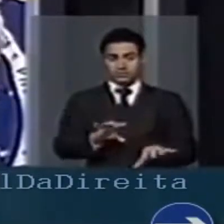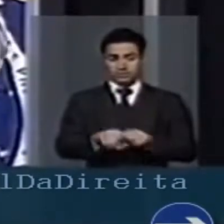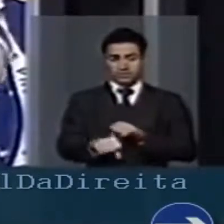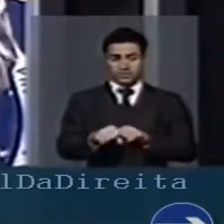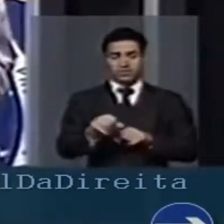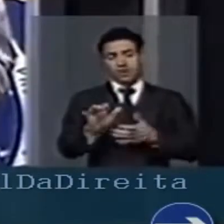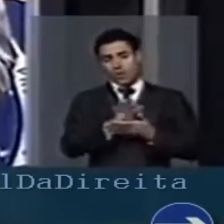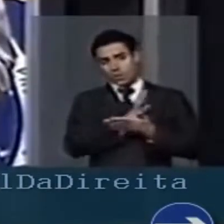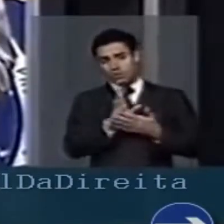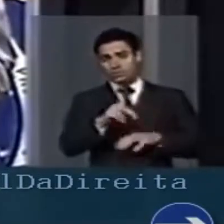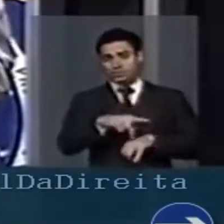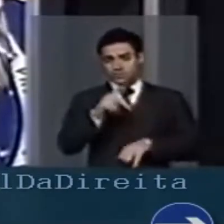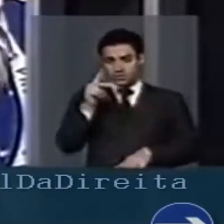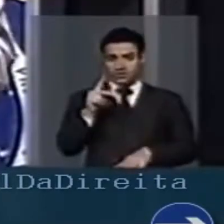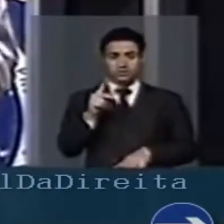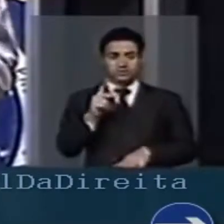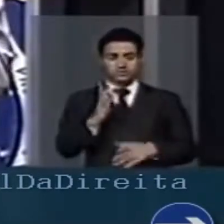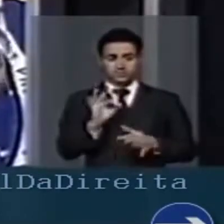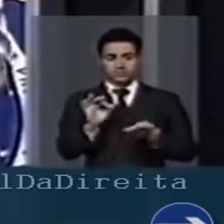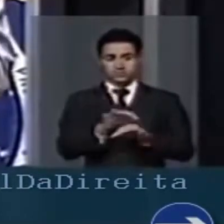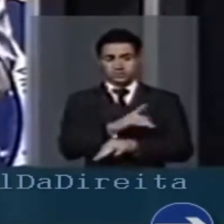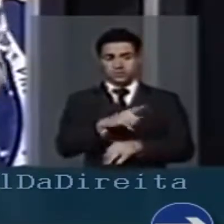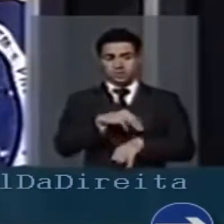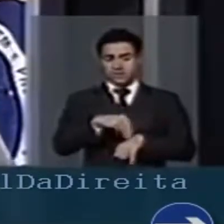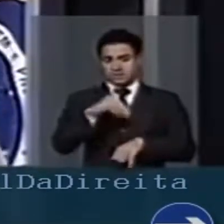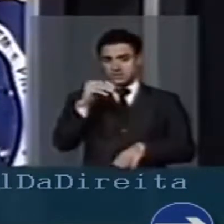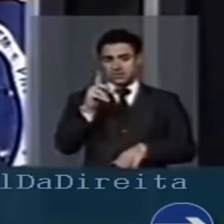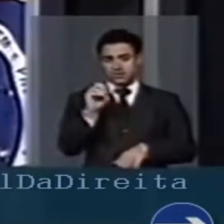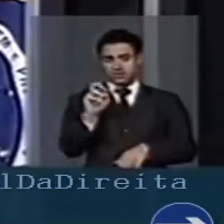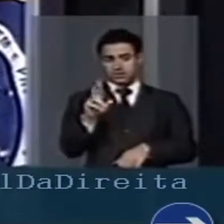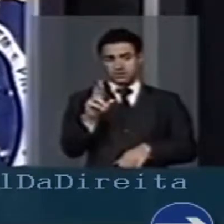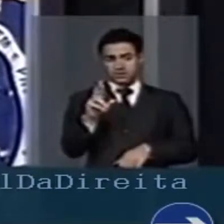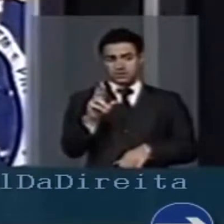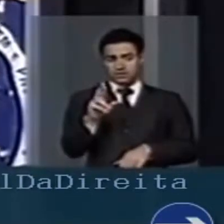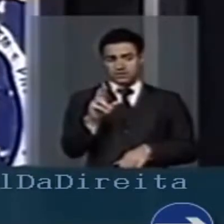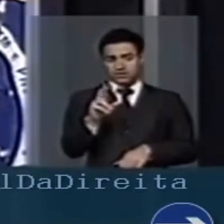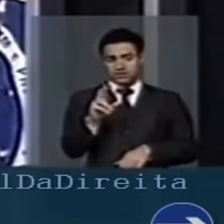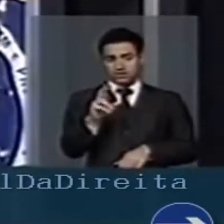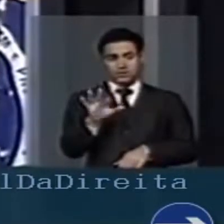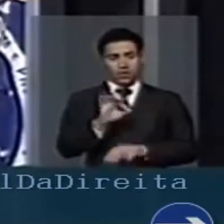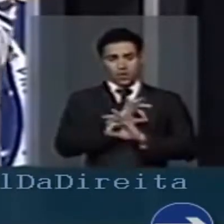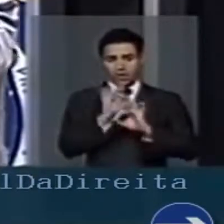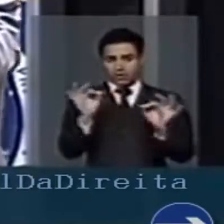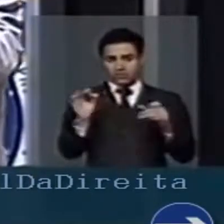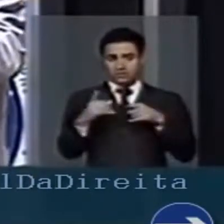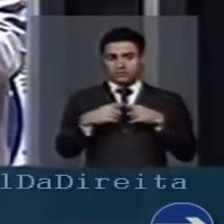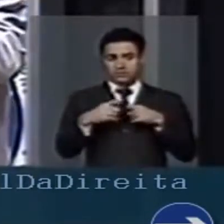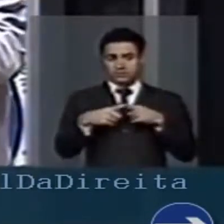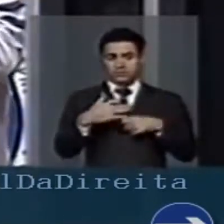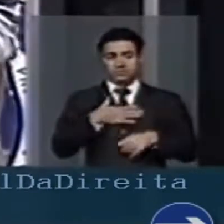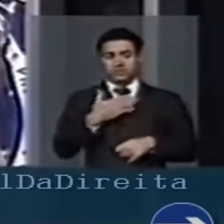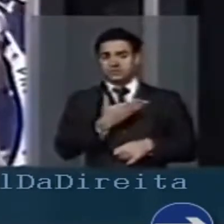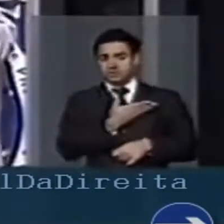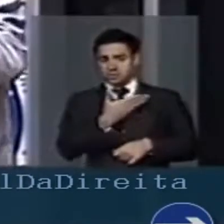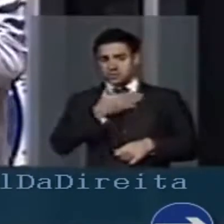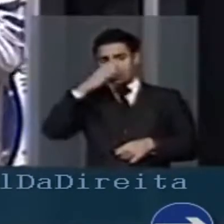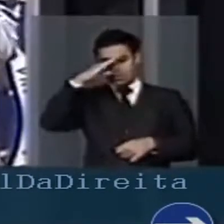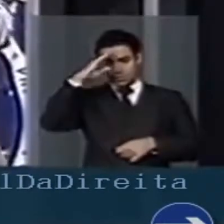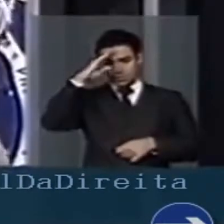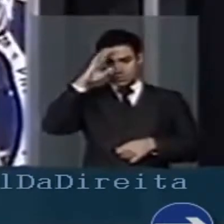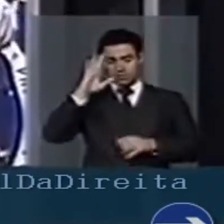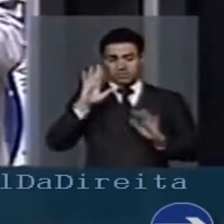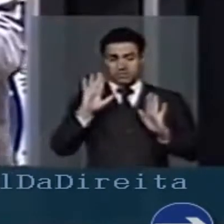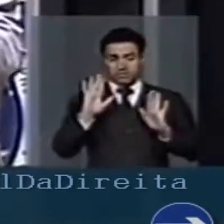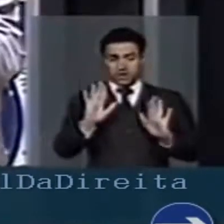pós-graduados, especialistas, com mestrado e doutorado. Son óptimos médicos mis colegas cubanos y yo